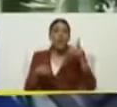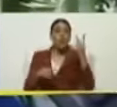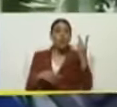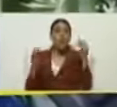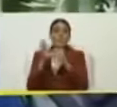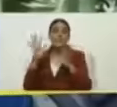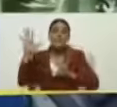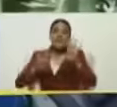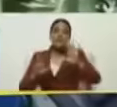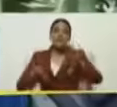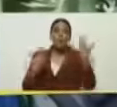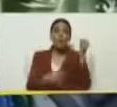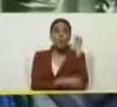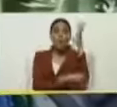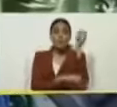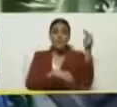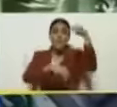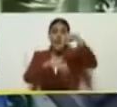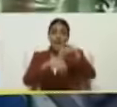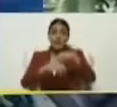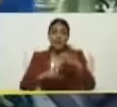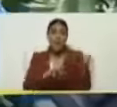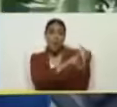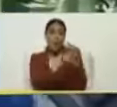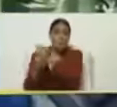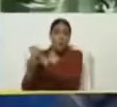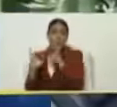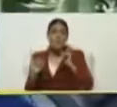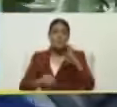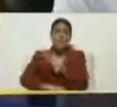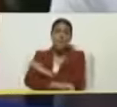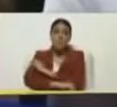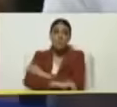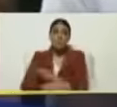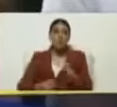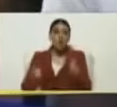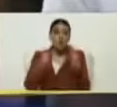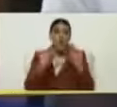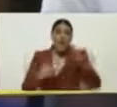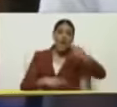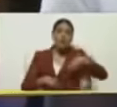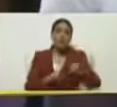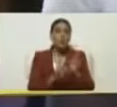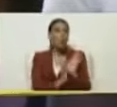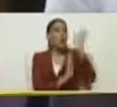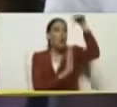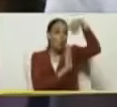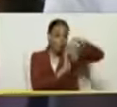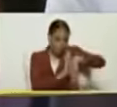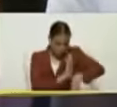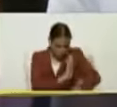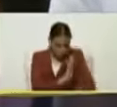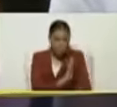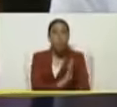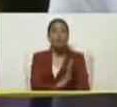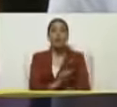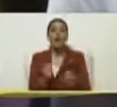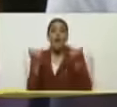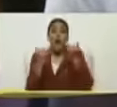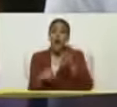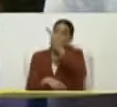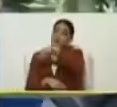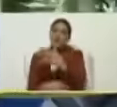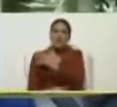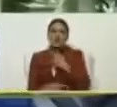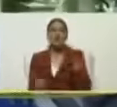Asamblea Nacional quedó en manos de la oposición y vinieron desgracias para nuestro país. La misma gente que hoy quiere hacerse